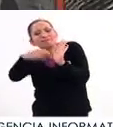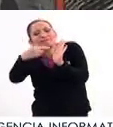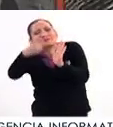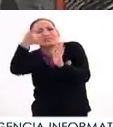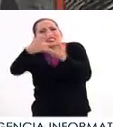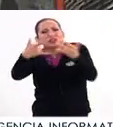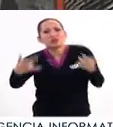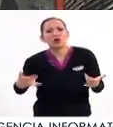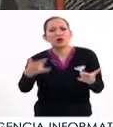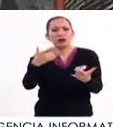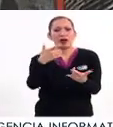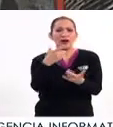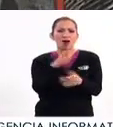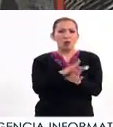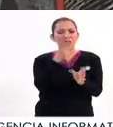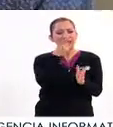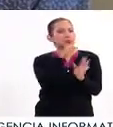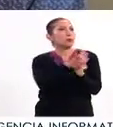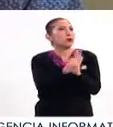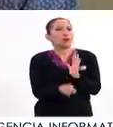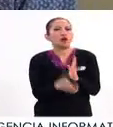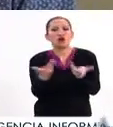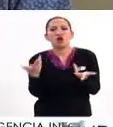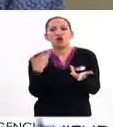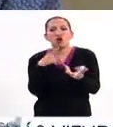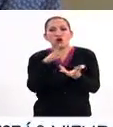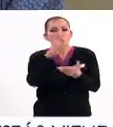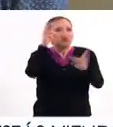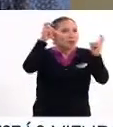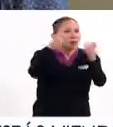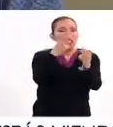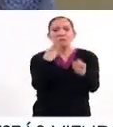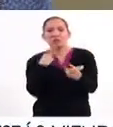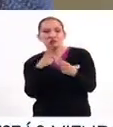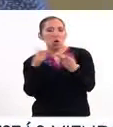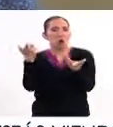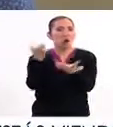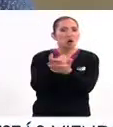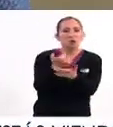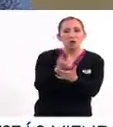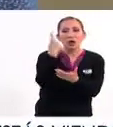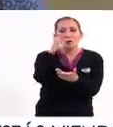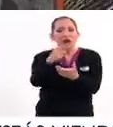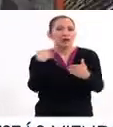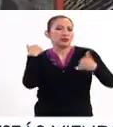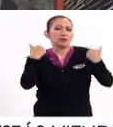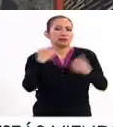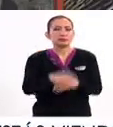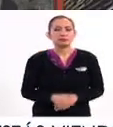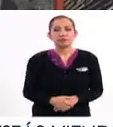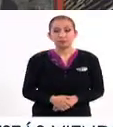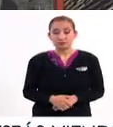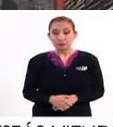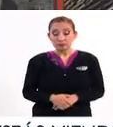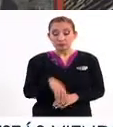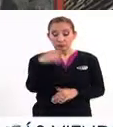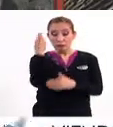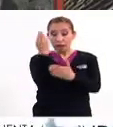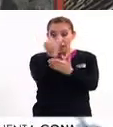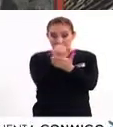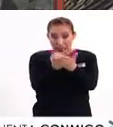porque tenían que decir cosas, digamos, de tinte político o económico, o simplemente para divertir. Bueno, la